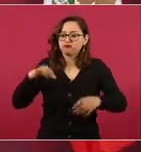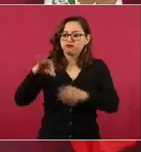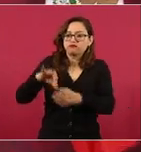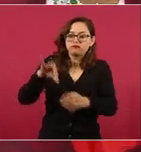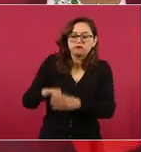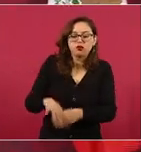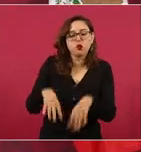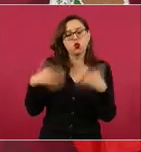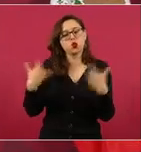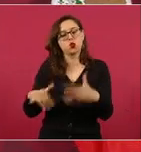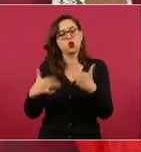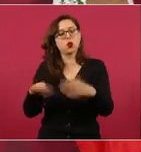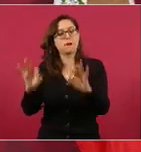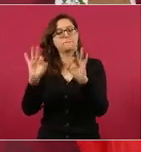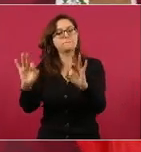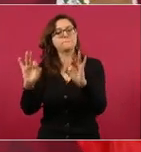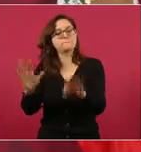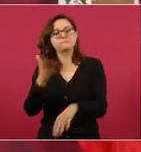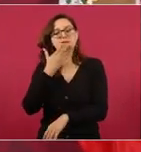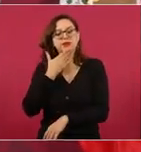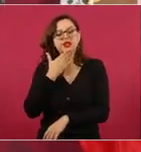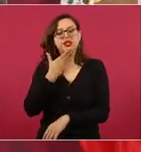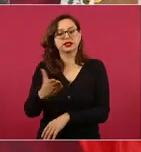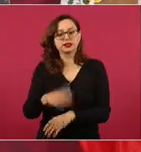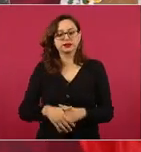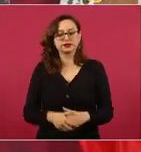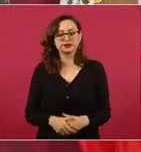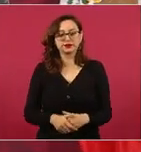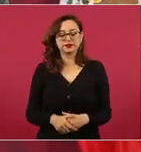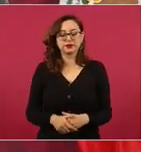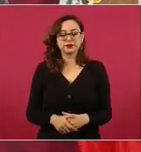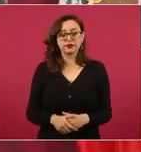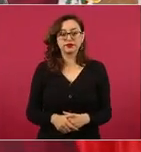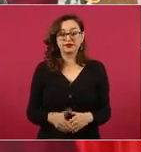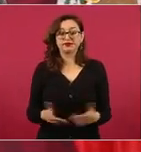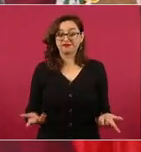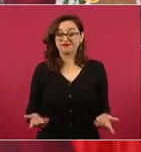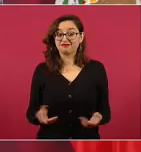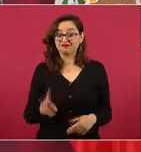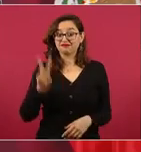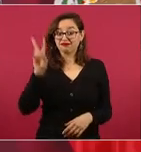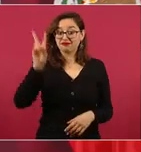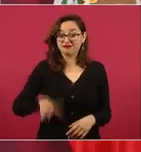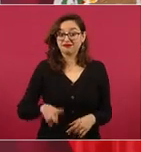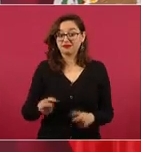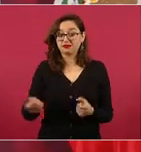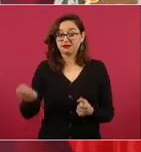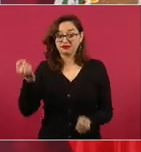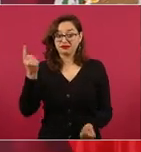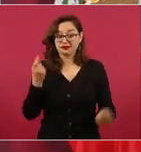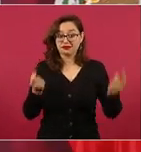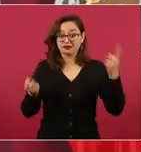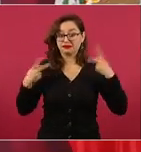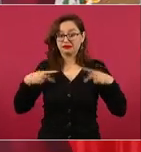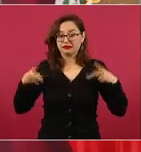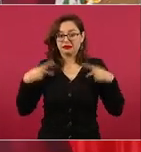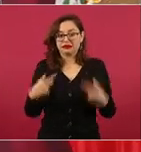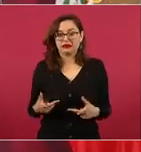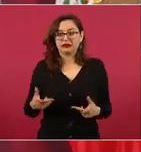porque había miedo, o se infundió